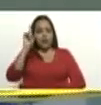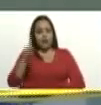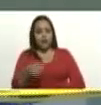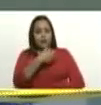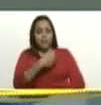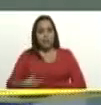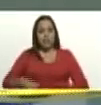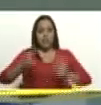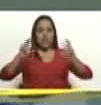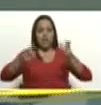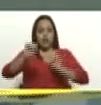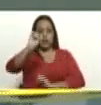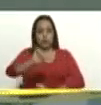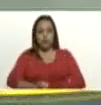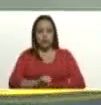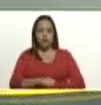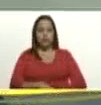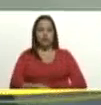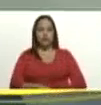de la Radio del Sur.